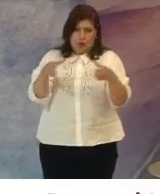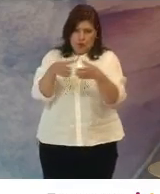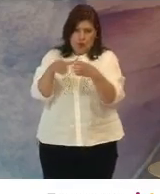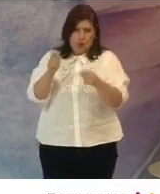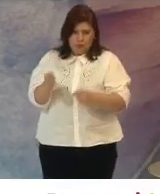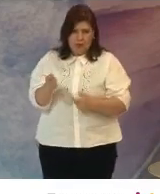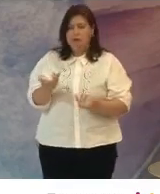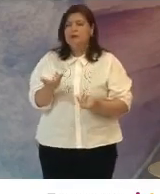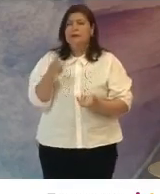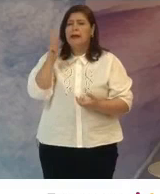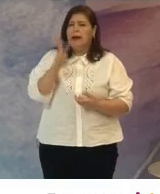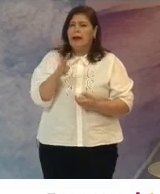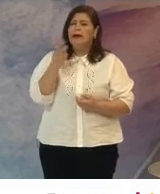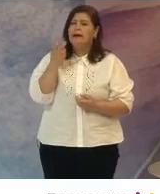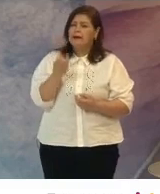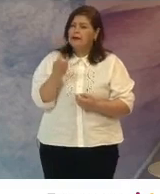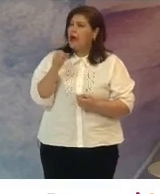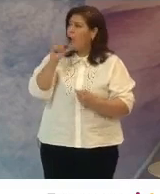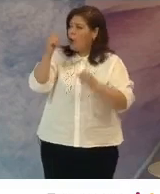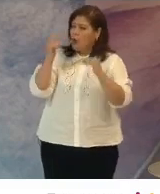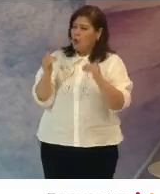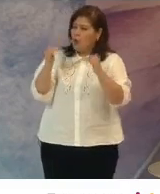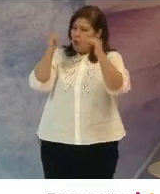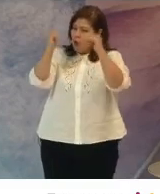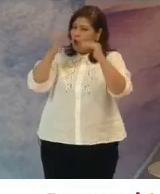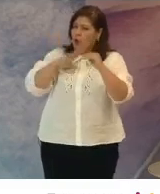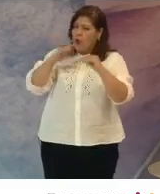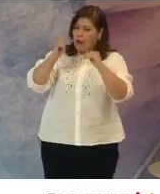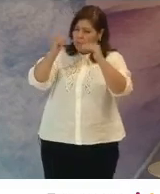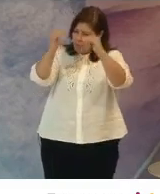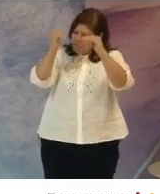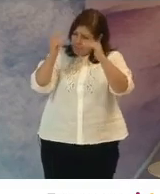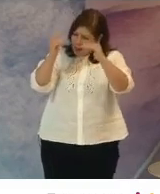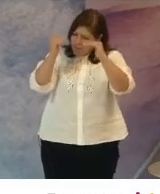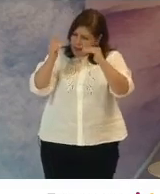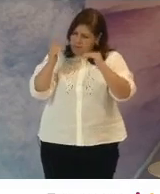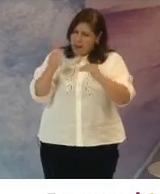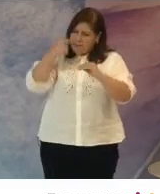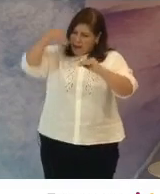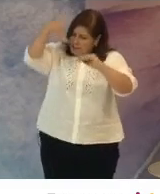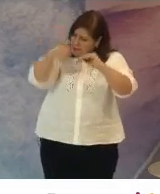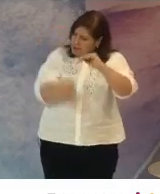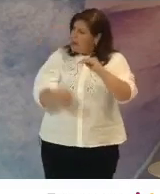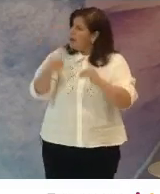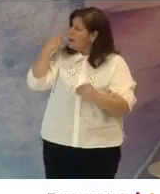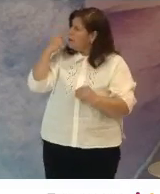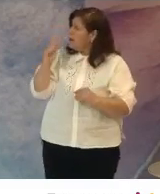Y esta es otra capa más profunda aquí. Y lo que